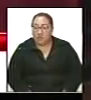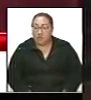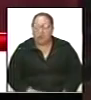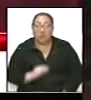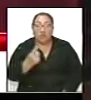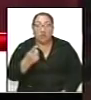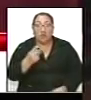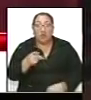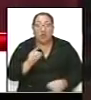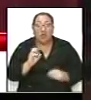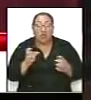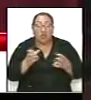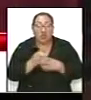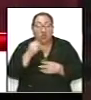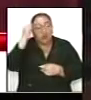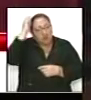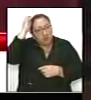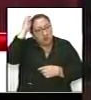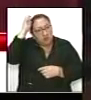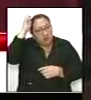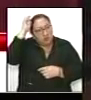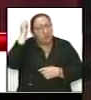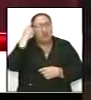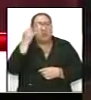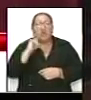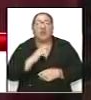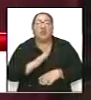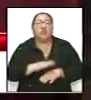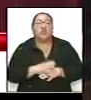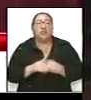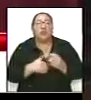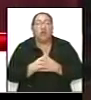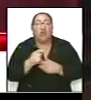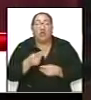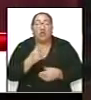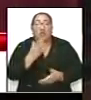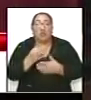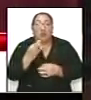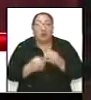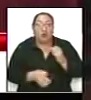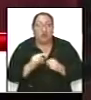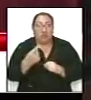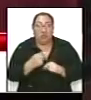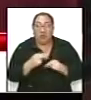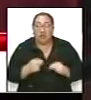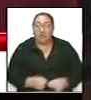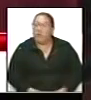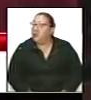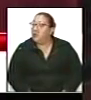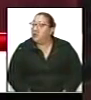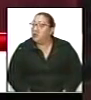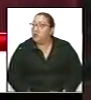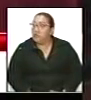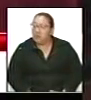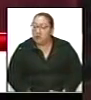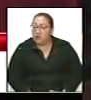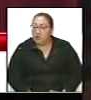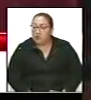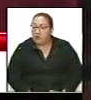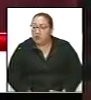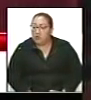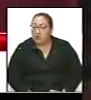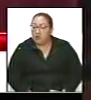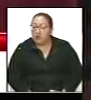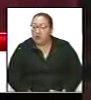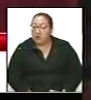es que es este concepto de funcionamiento que sobre el cual la sentencia de primera instancia y la sentencia de segunda instancia no dicen